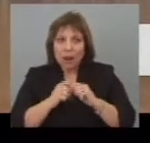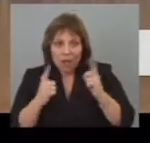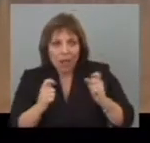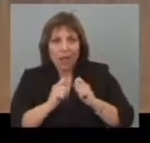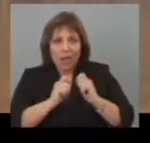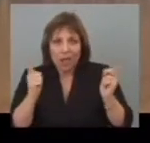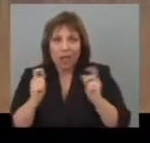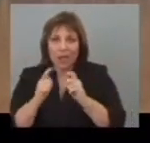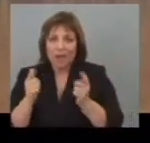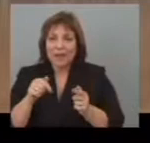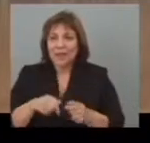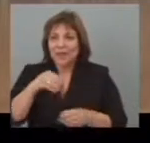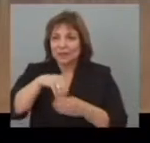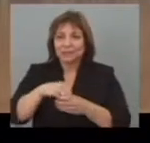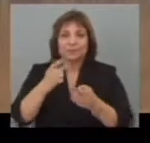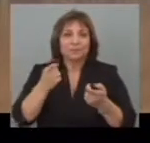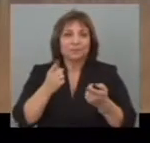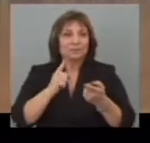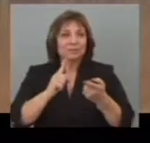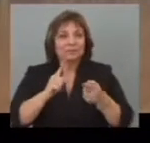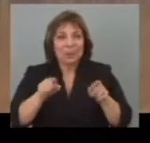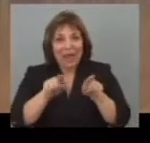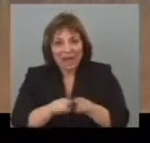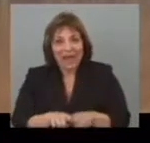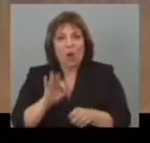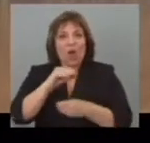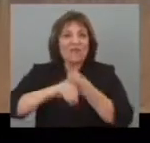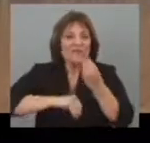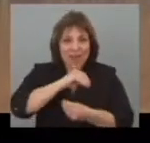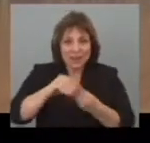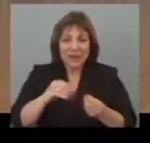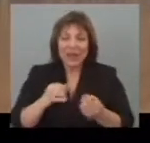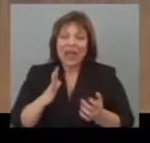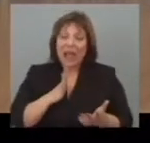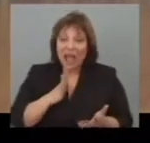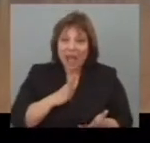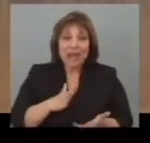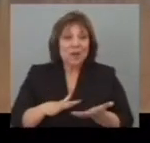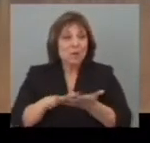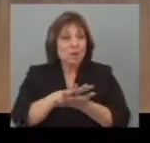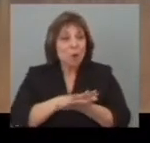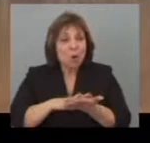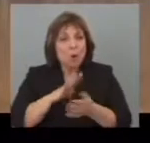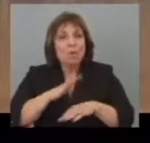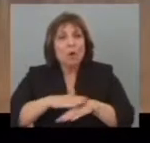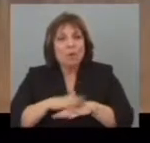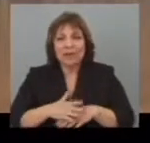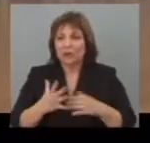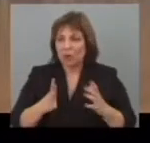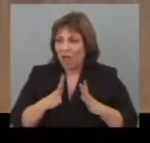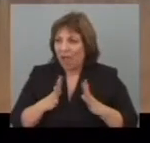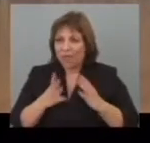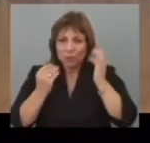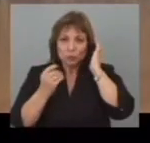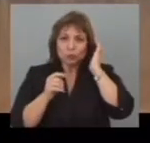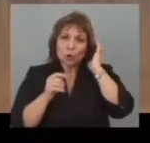relación de pareja o de familia. Hay situaciones realmente que son de tortura,